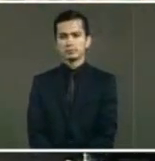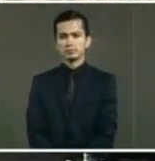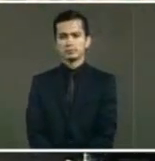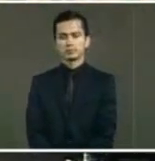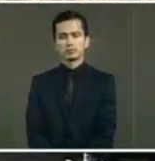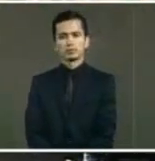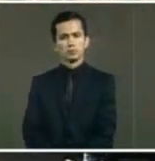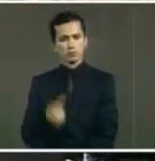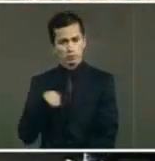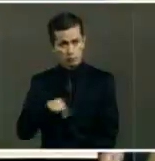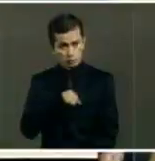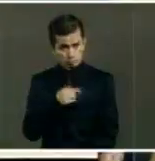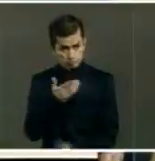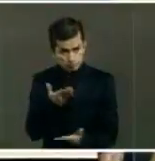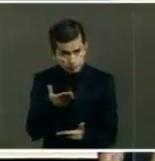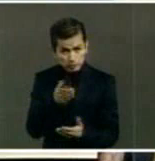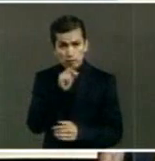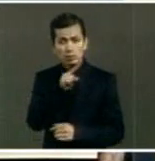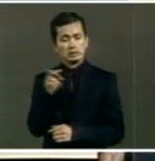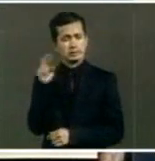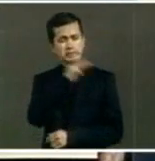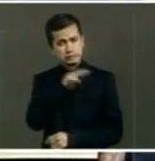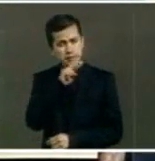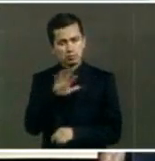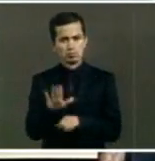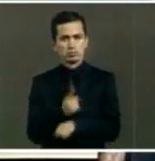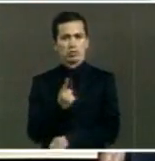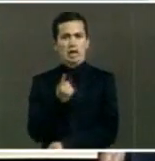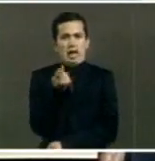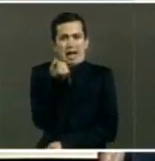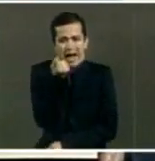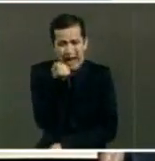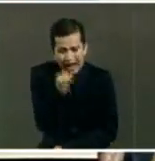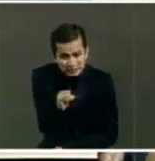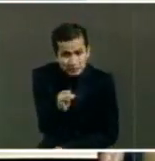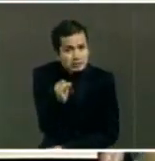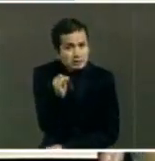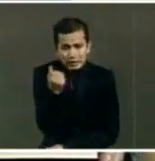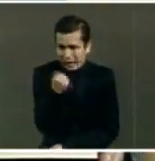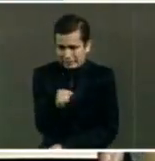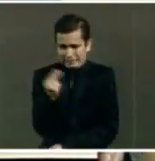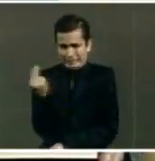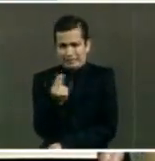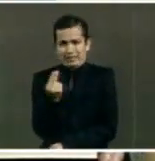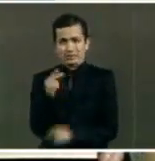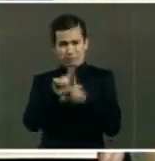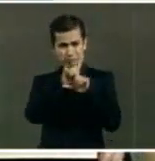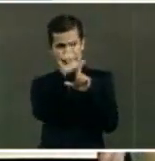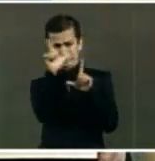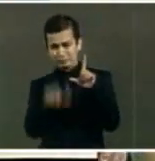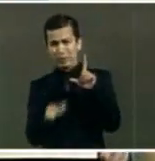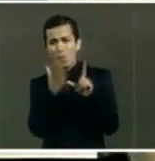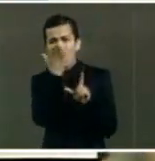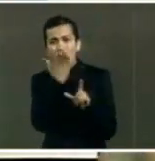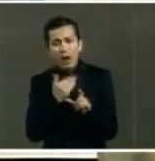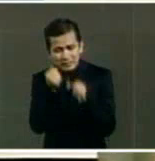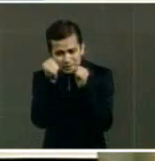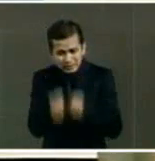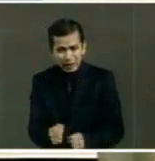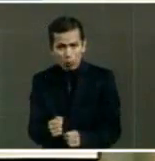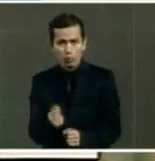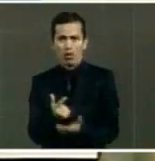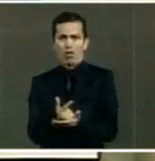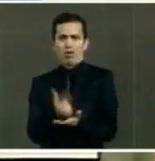Que aceleremos el paso, porque así lo exige la dramática situación de inseguridad que se vive en